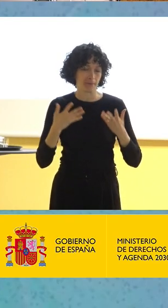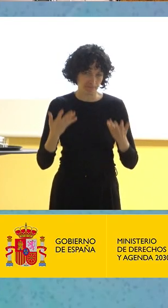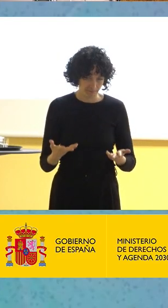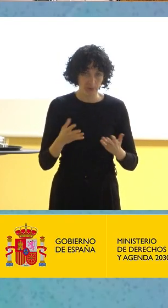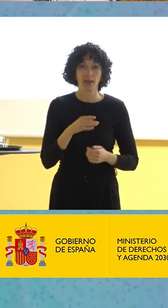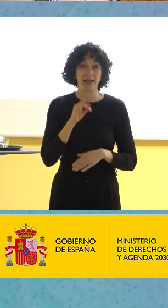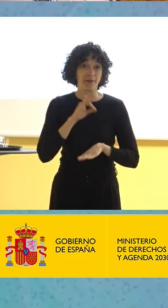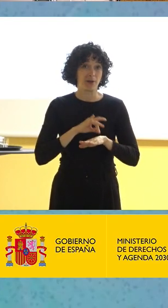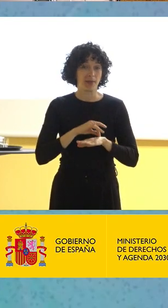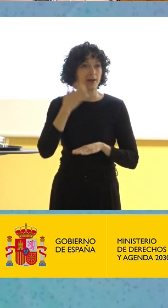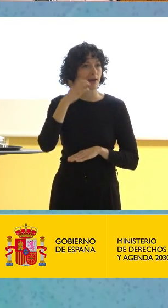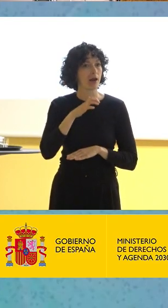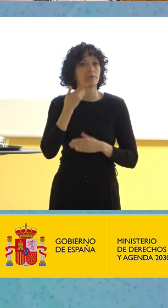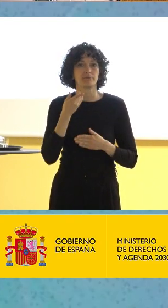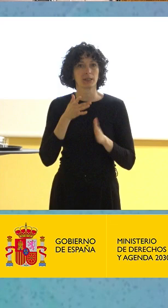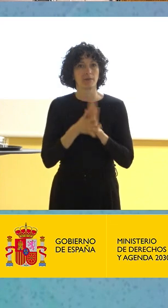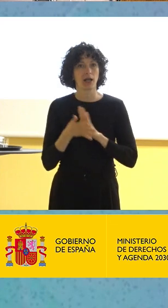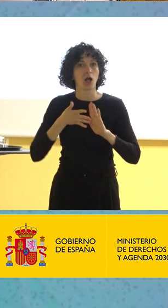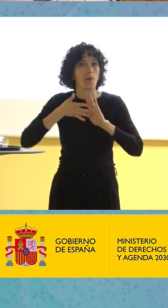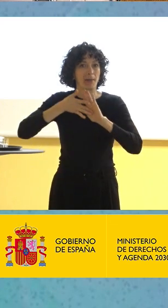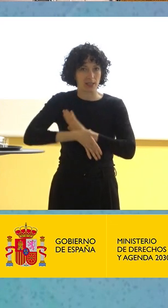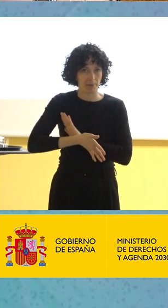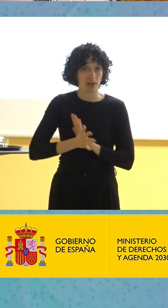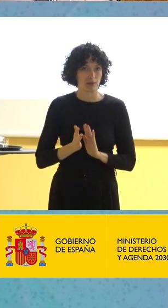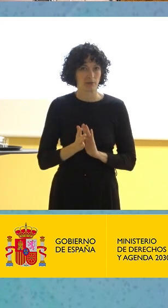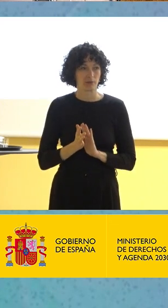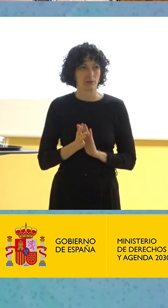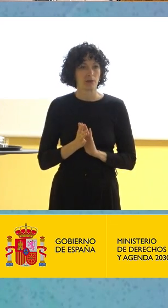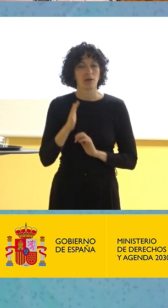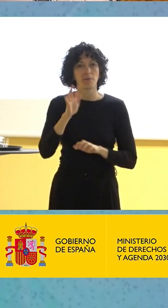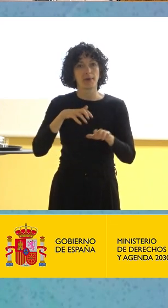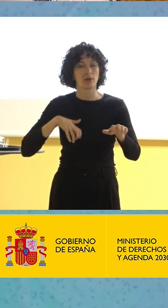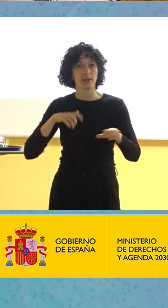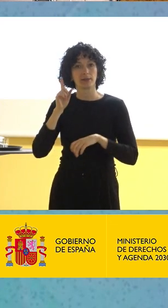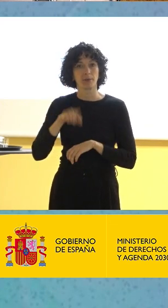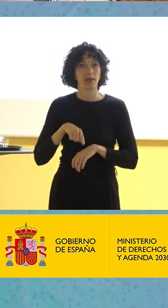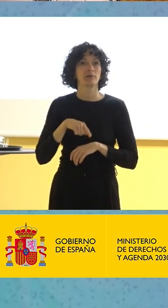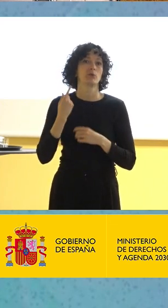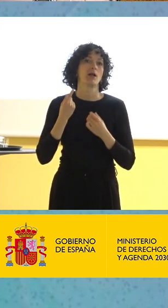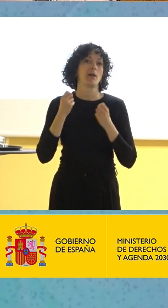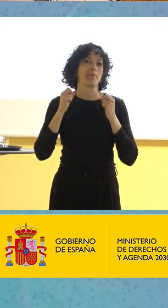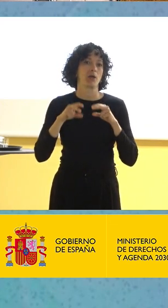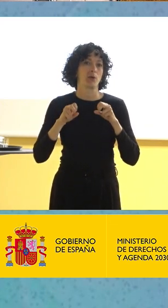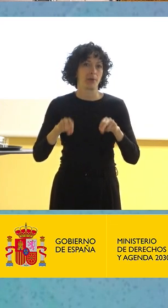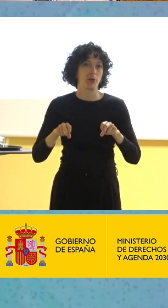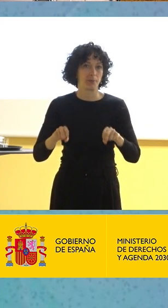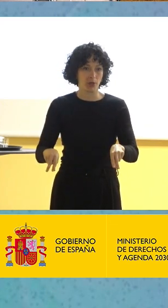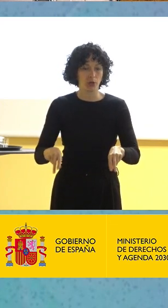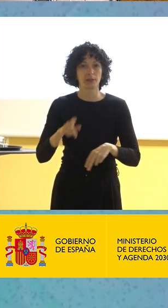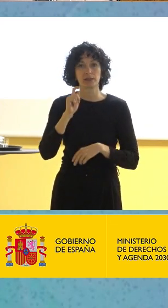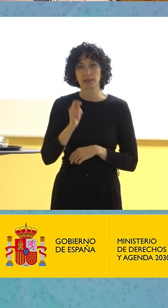enfermedades raras, ¿no? Pues son crónicas y en su mayoría también degenerativas, frecuentemente